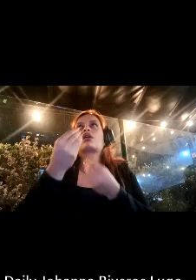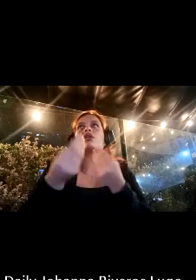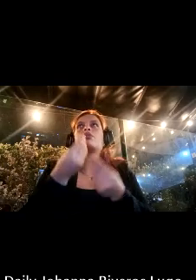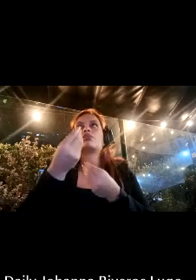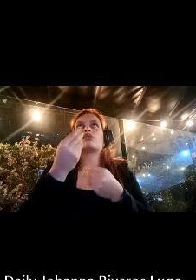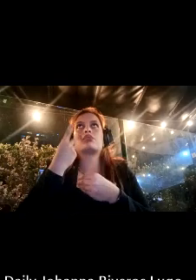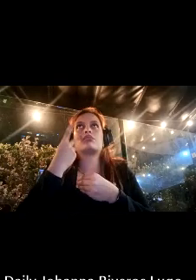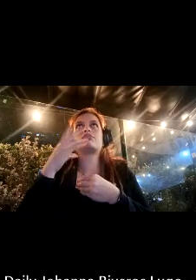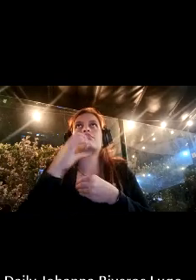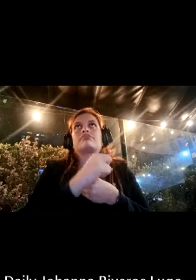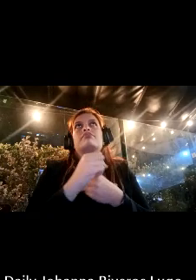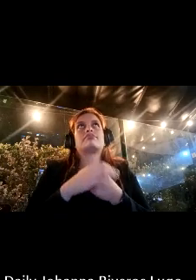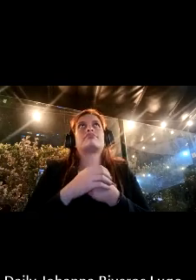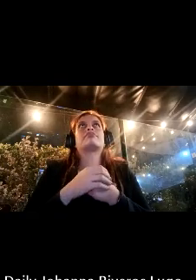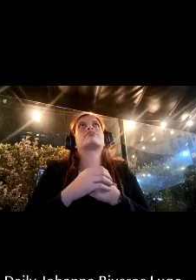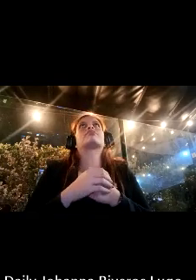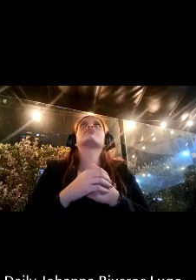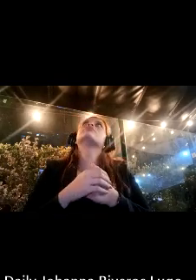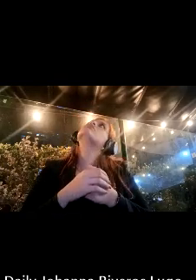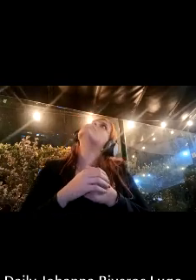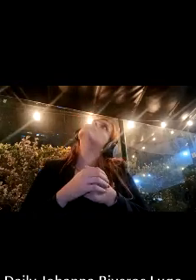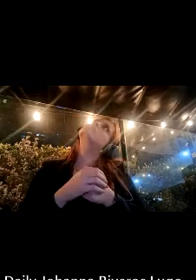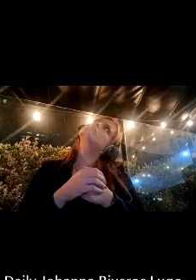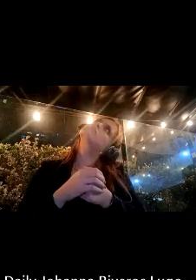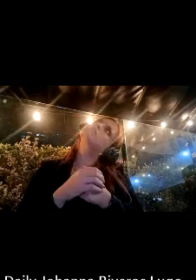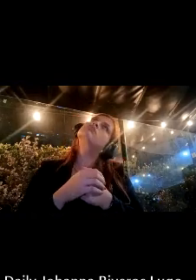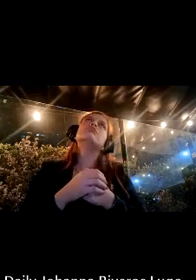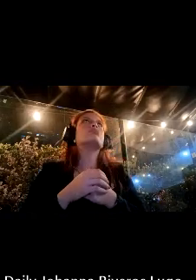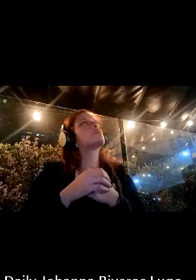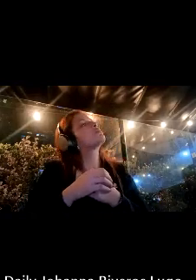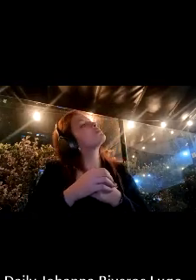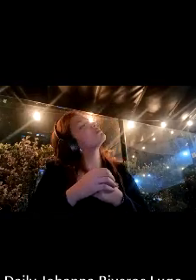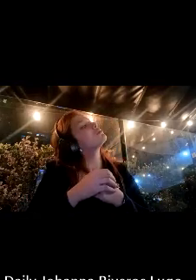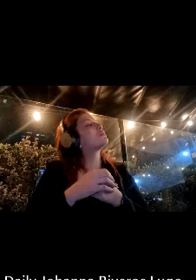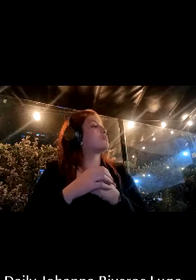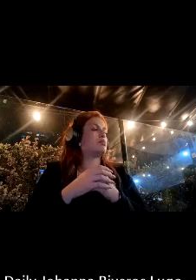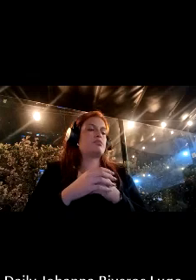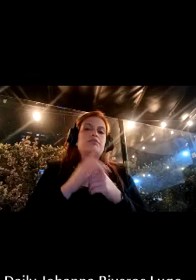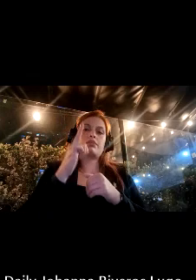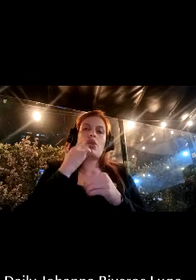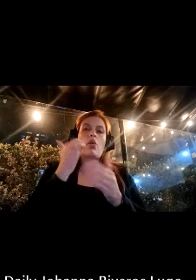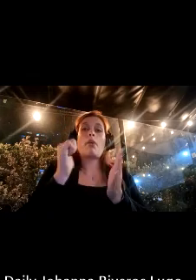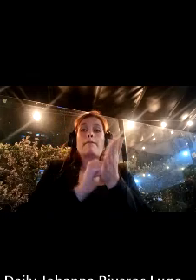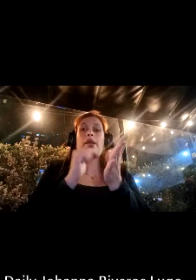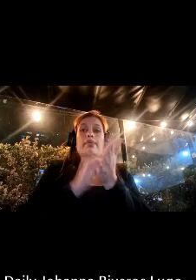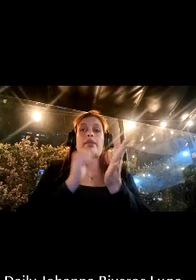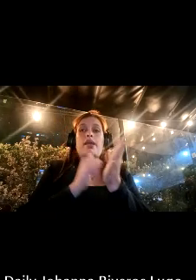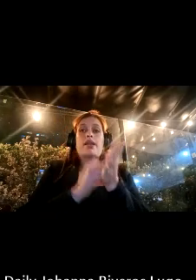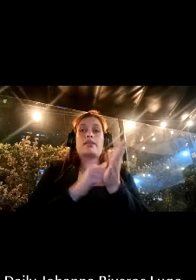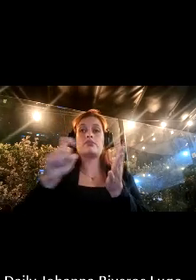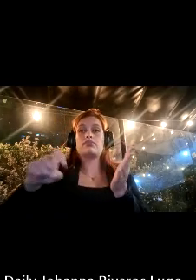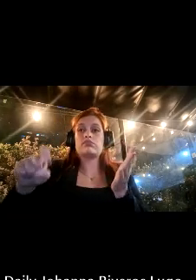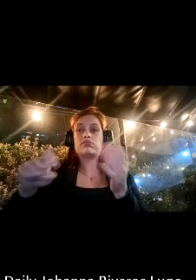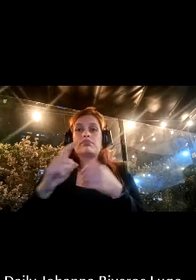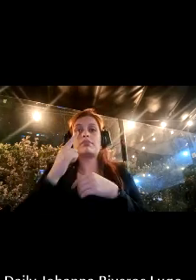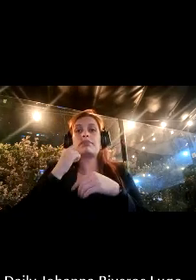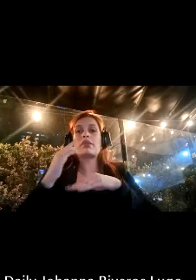paso. Los materiales requeridos son los siguientes. Vamos a conseguir una rampa o plano